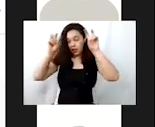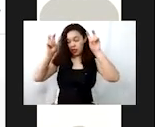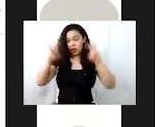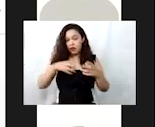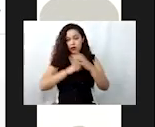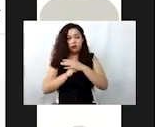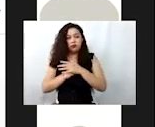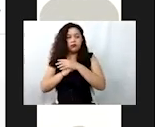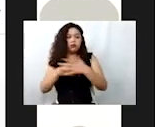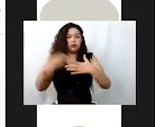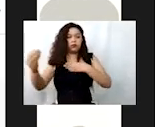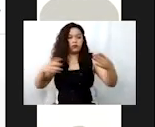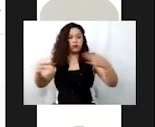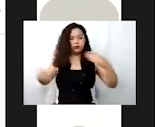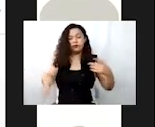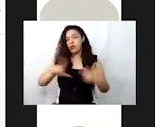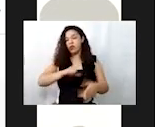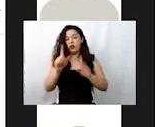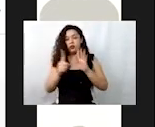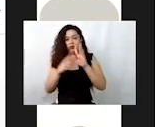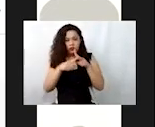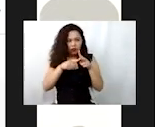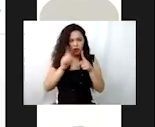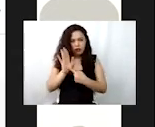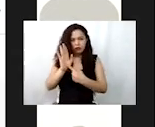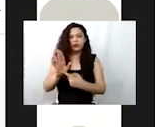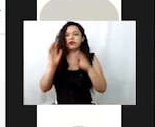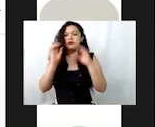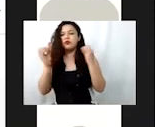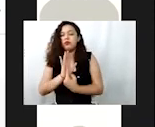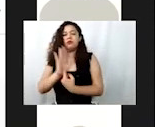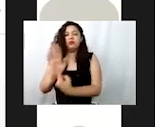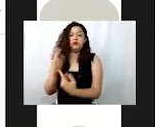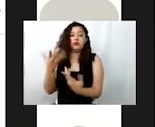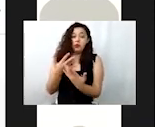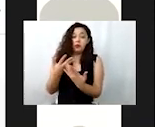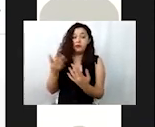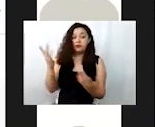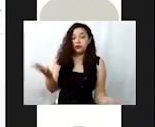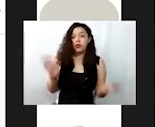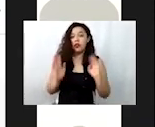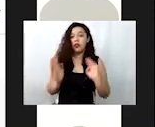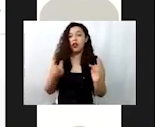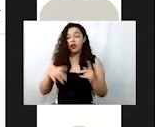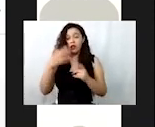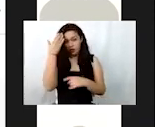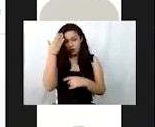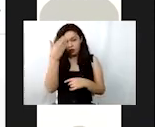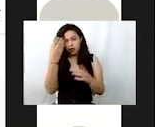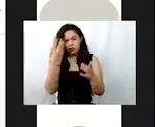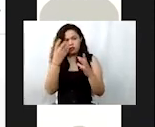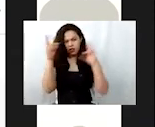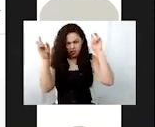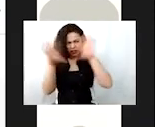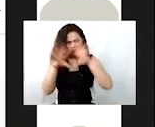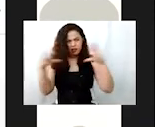sostenibilidad y rendir cuentas sobre ello es lo que se espera de las organizaciones. Ya de ahí, de acuerdo a la capacidad que tenga